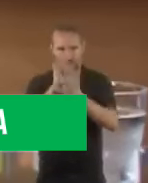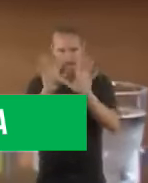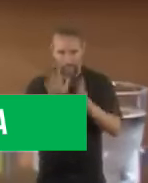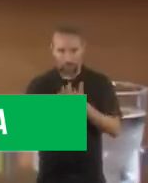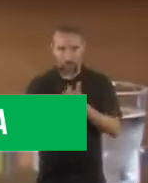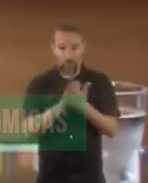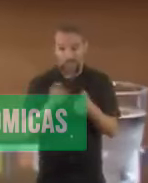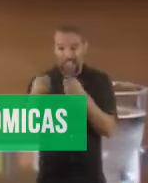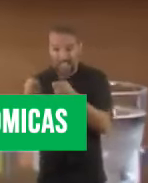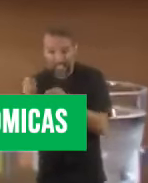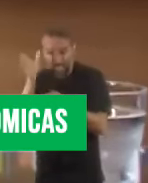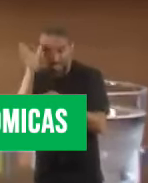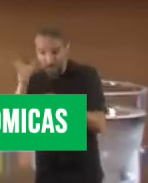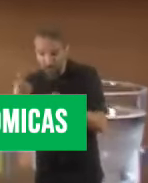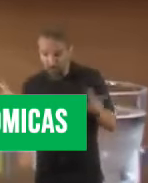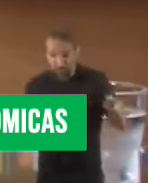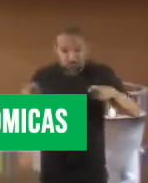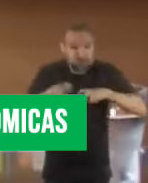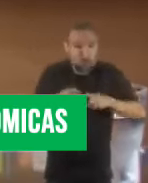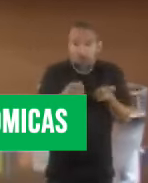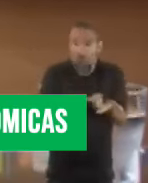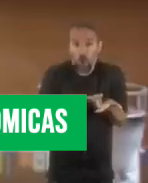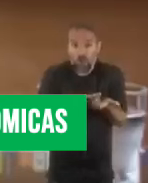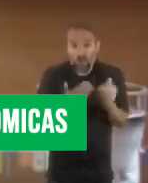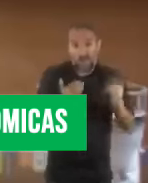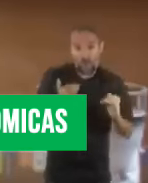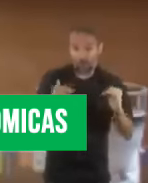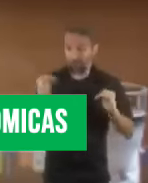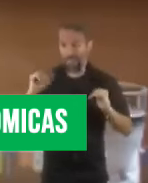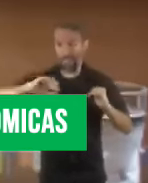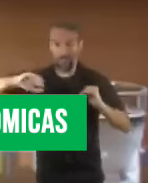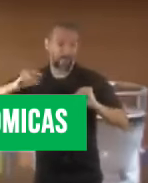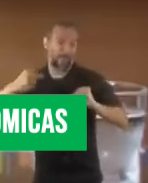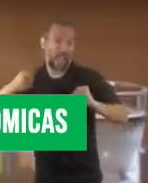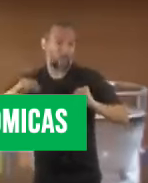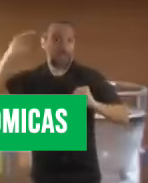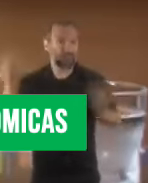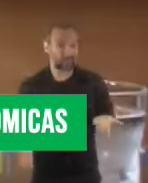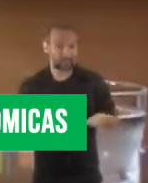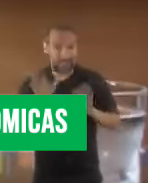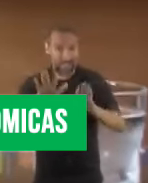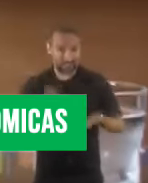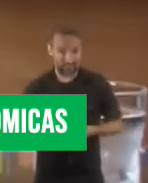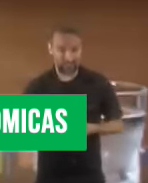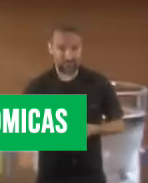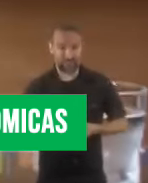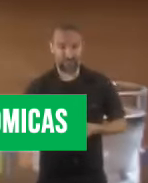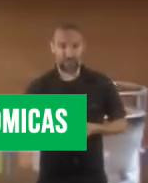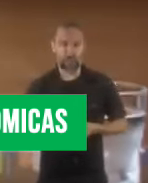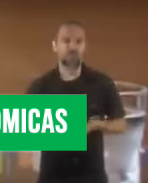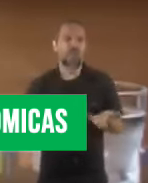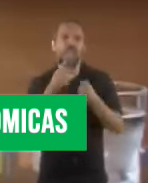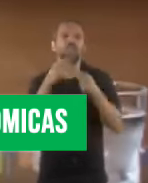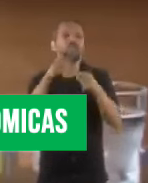poder estamos viendo una contradicción muy contundente que recae efectivamente sobre los trabajadores en la Argentina, sobre